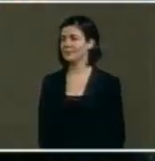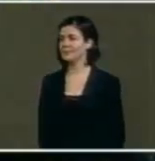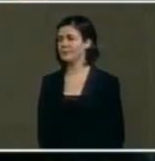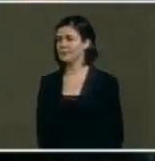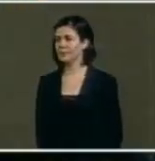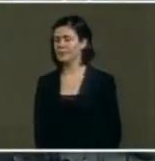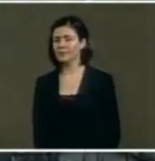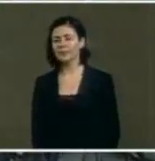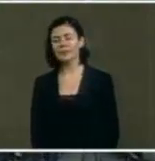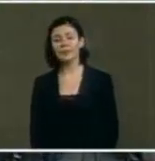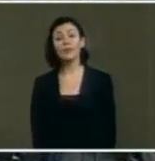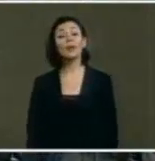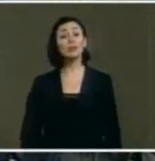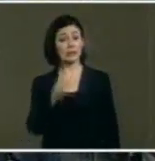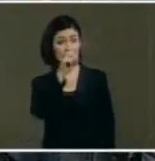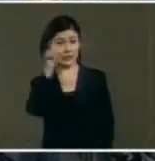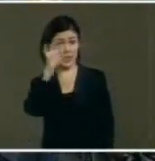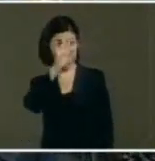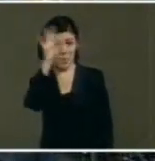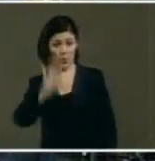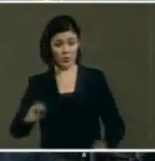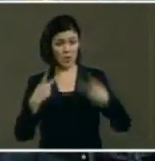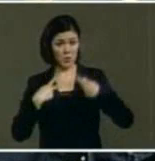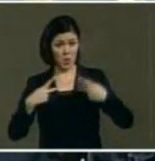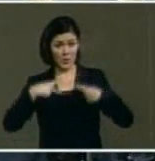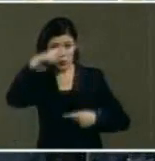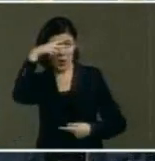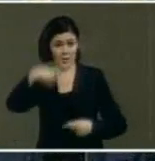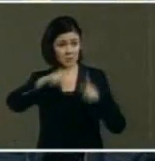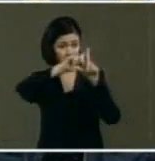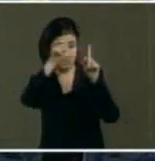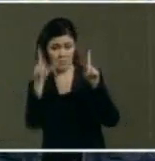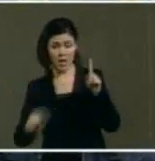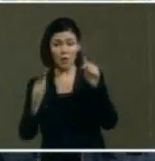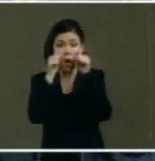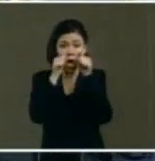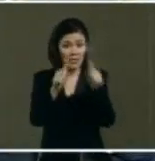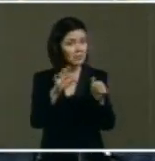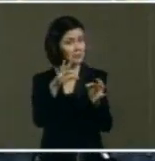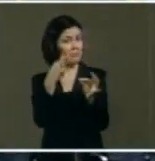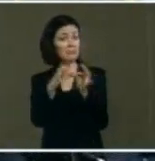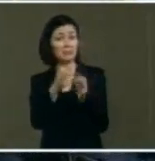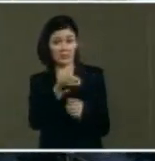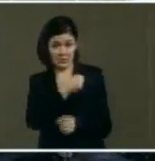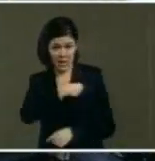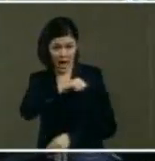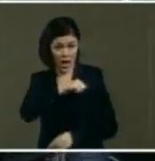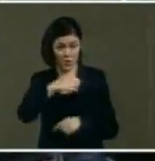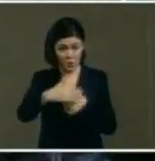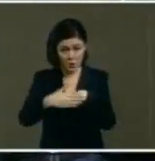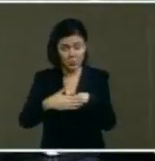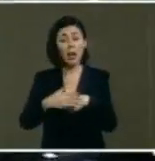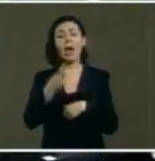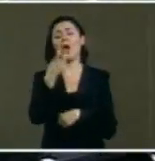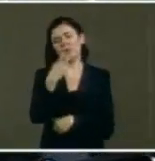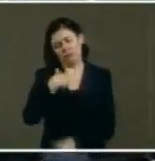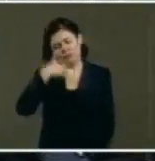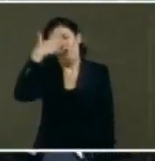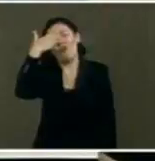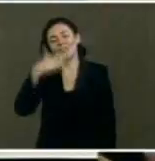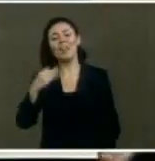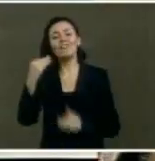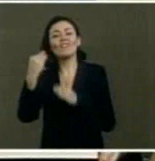A partir de la cobertura universal, sé que habrá que mejorar y mucho la calidad y la calidez en el